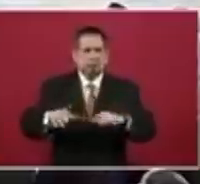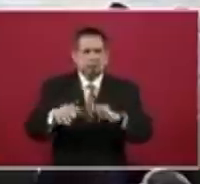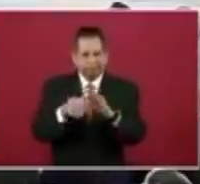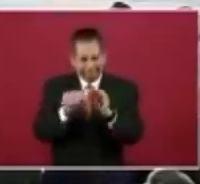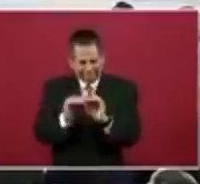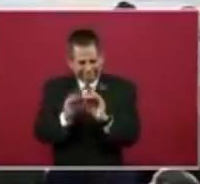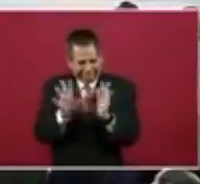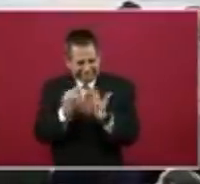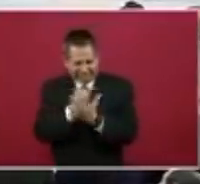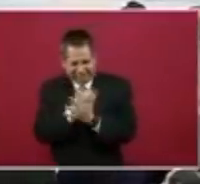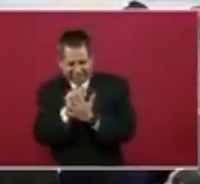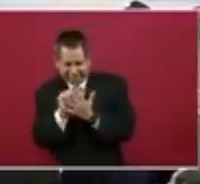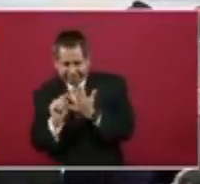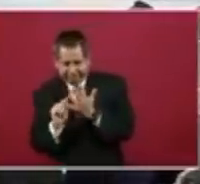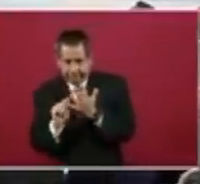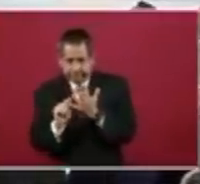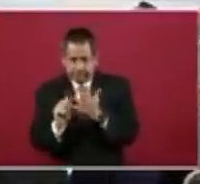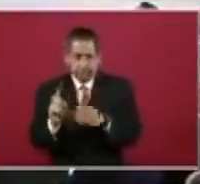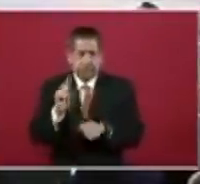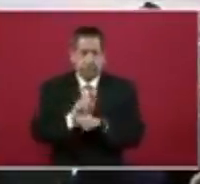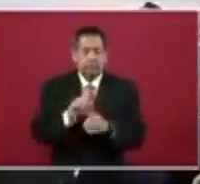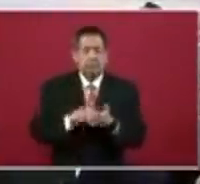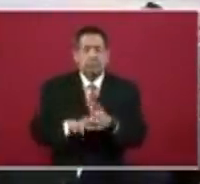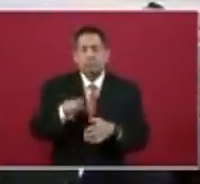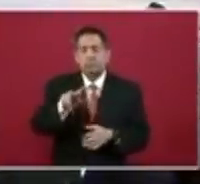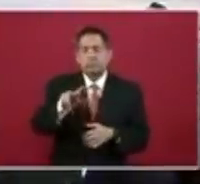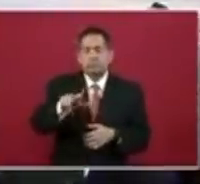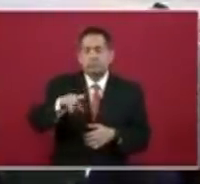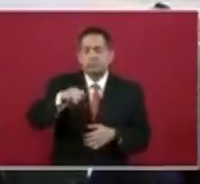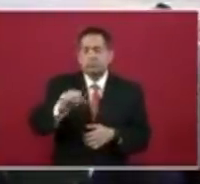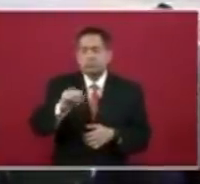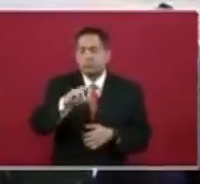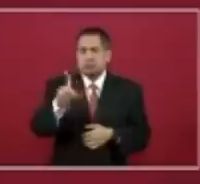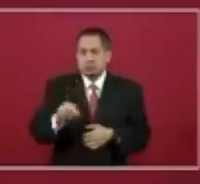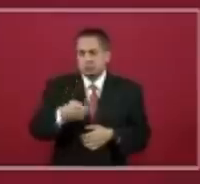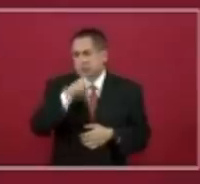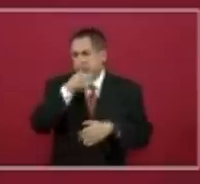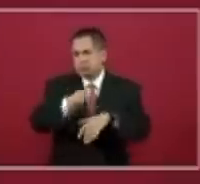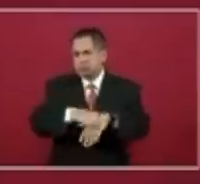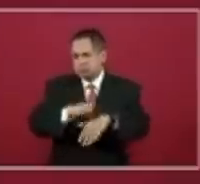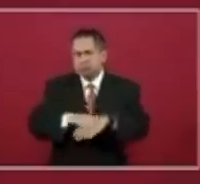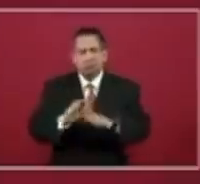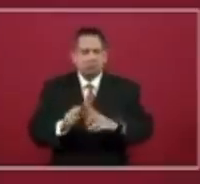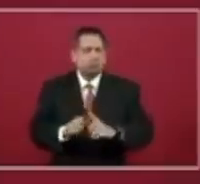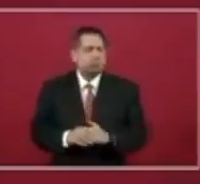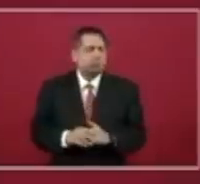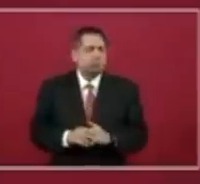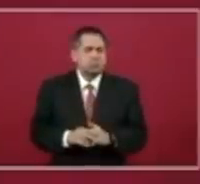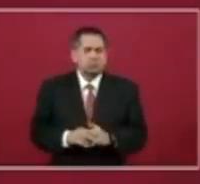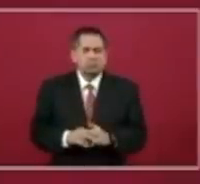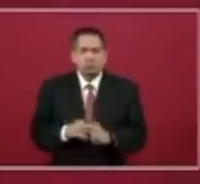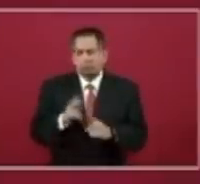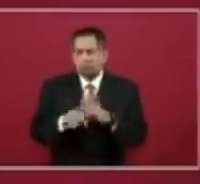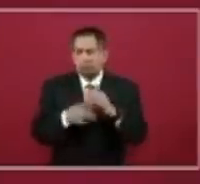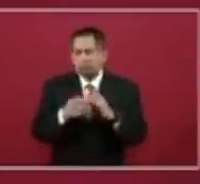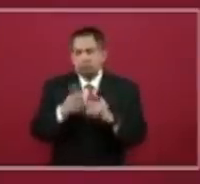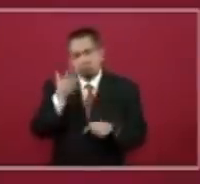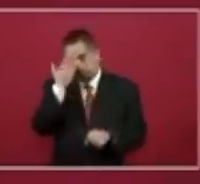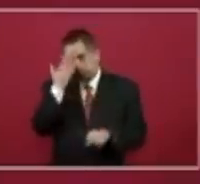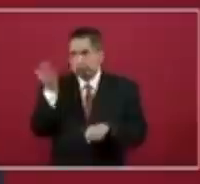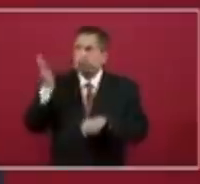detallado el día 18 de marzo. Les adelanto, vamos a